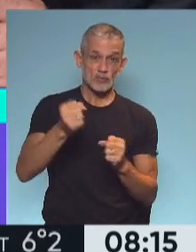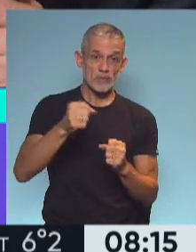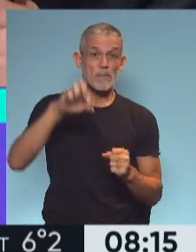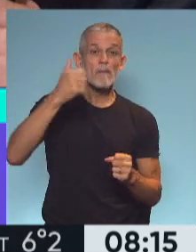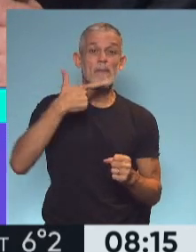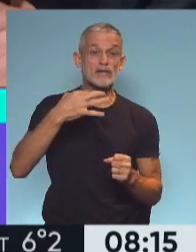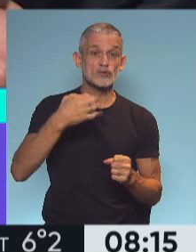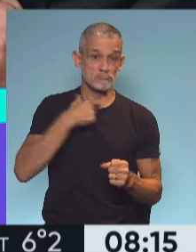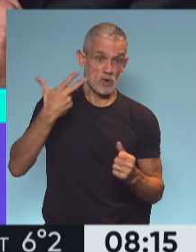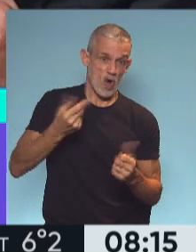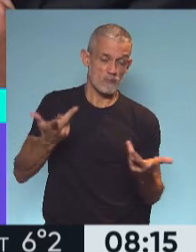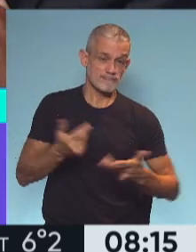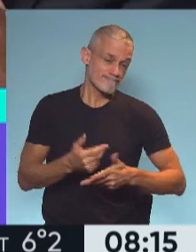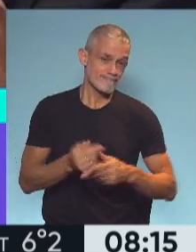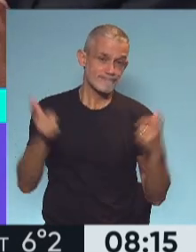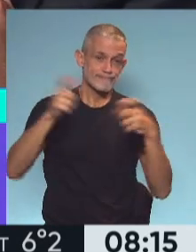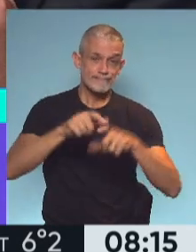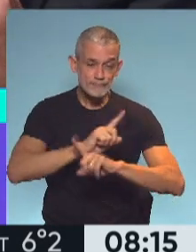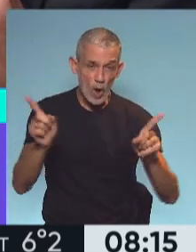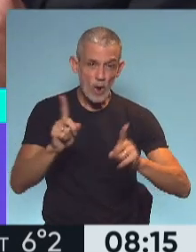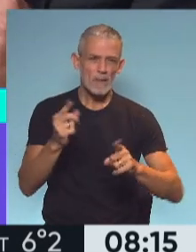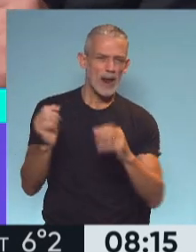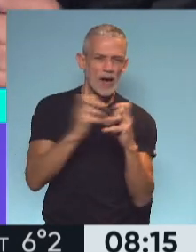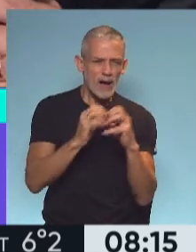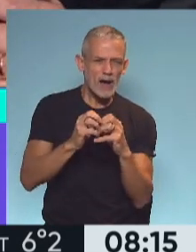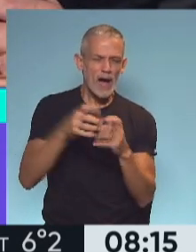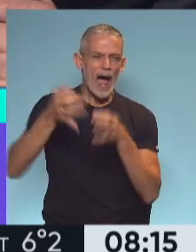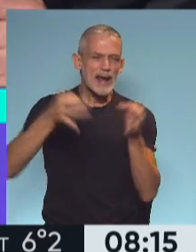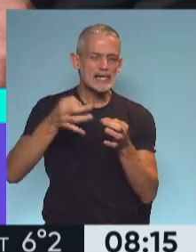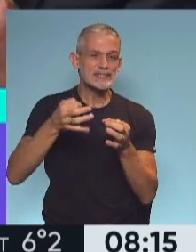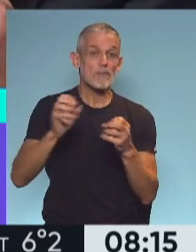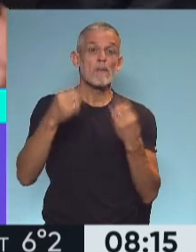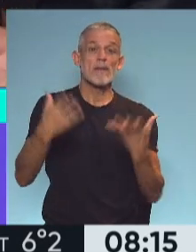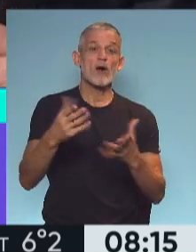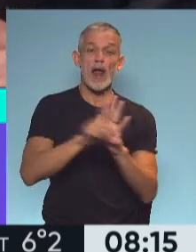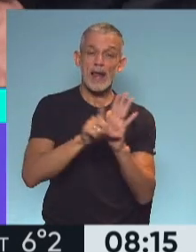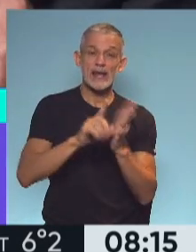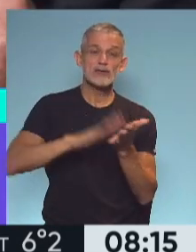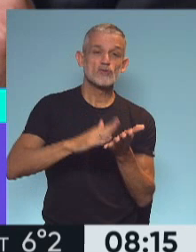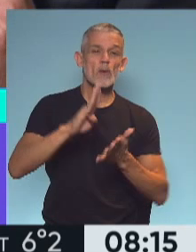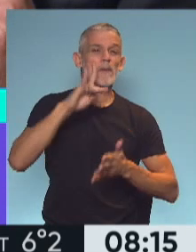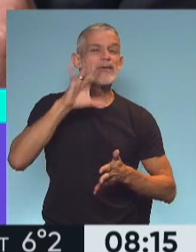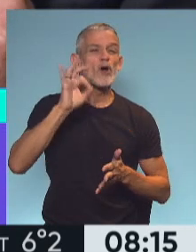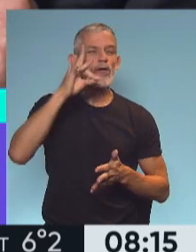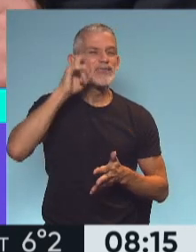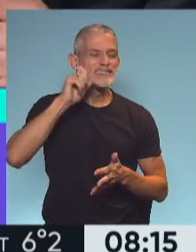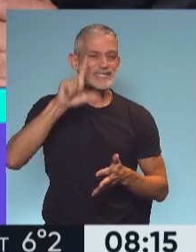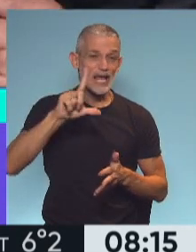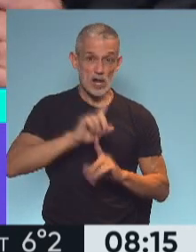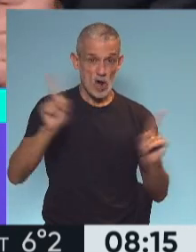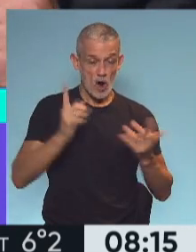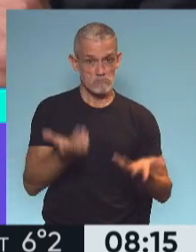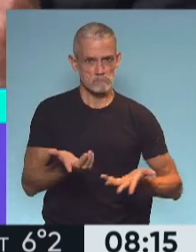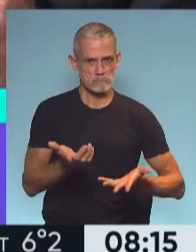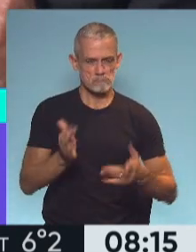por ejemplo. Tampoco se quieren juntar para debatir y analizar mejoras a la ley de biodiesel. Tampoco se quieren